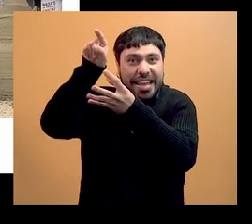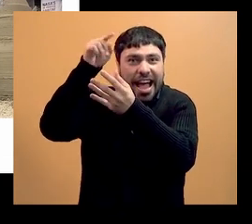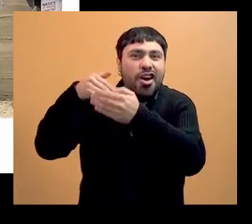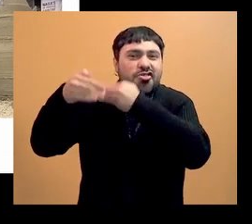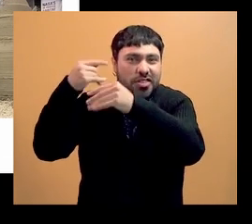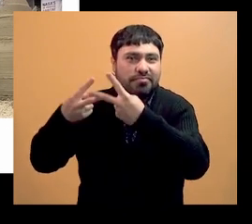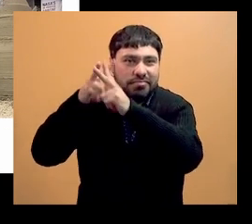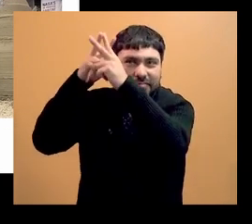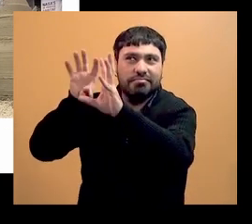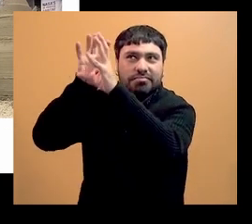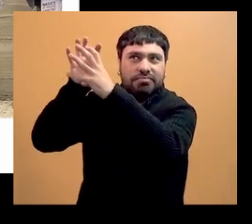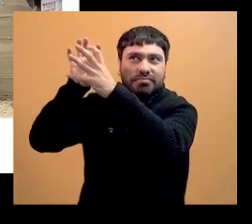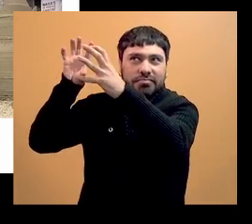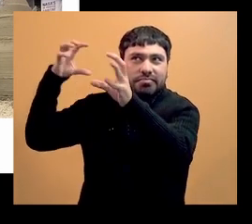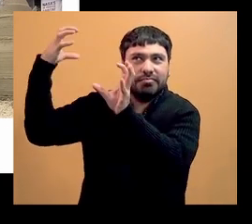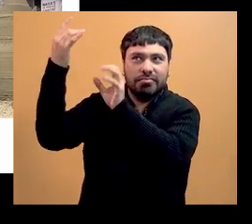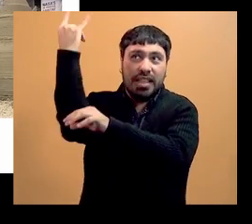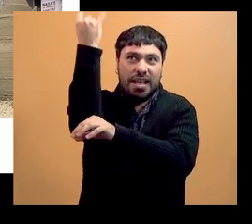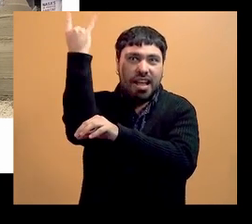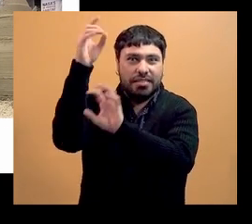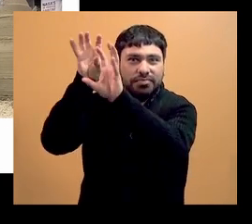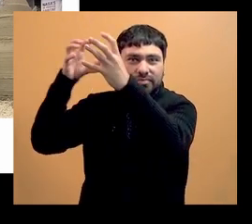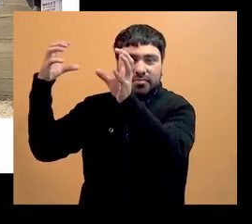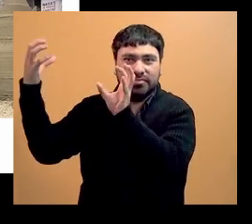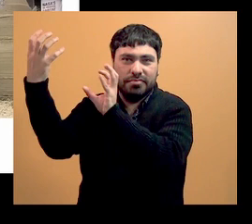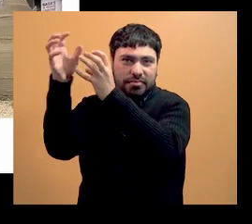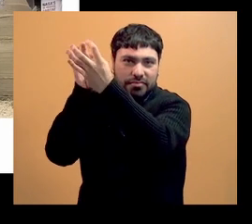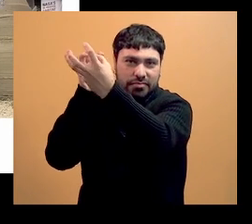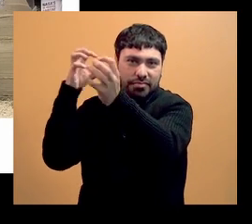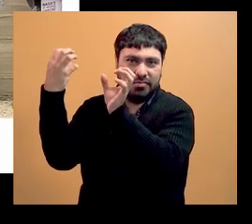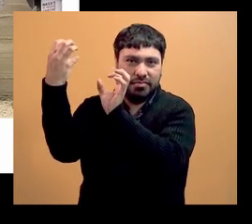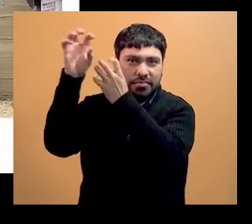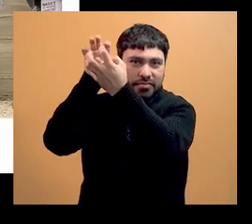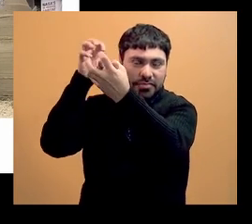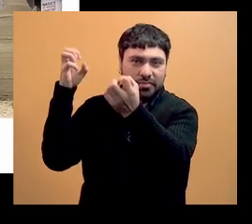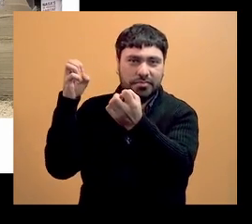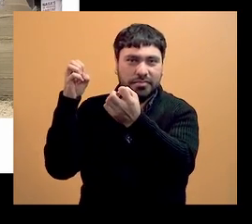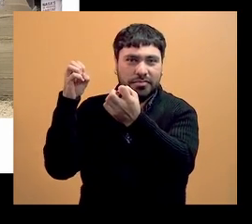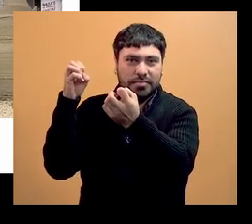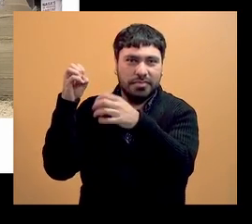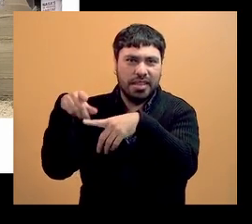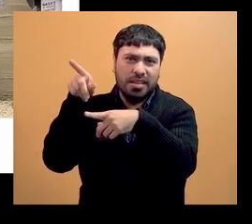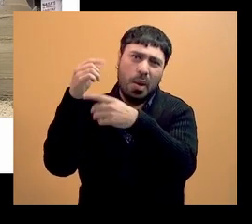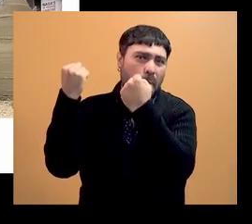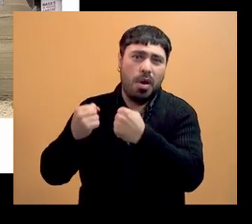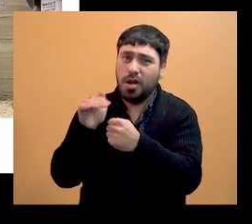de componentes y piezas en la estación espacial o en una base orbital o en otro planeta,